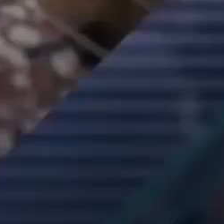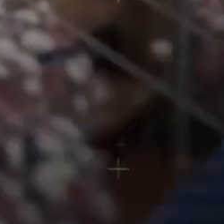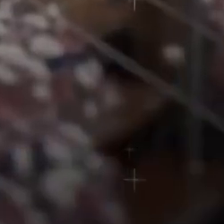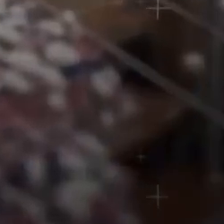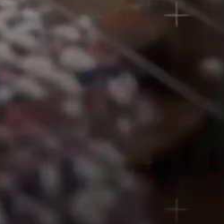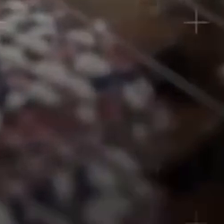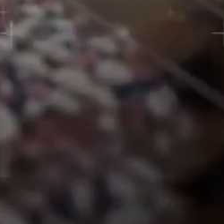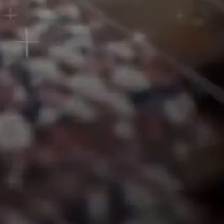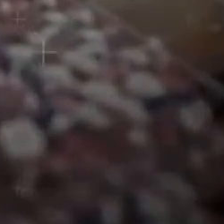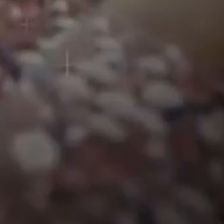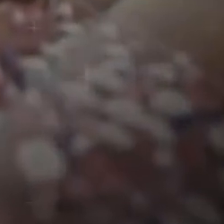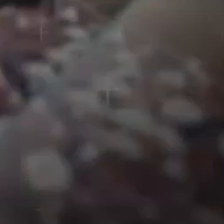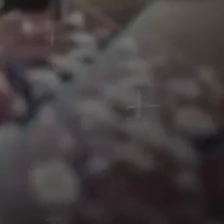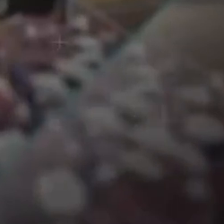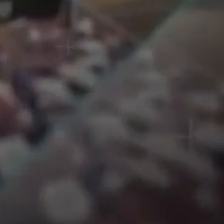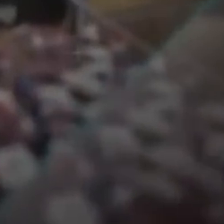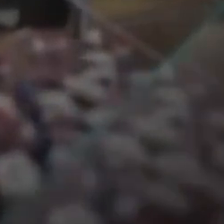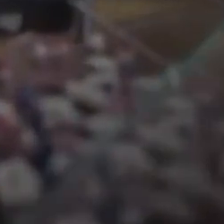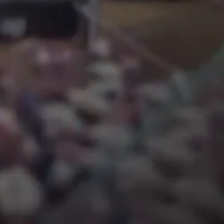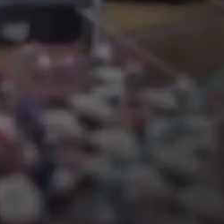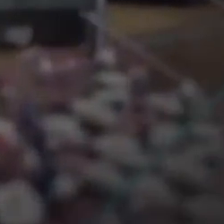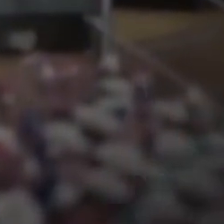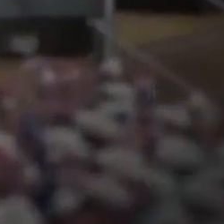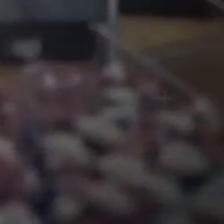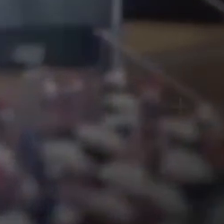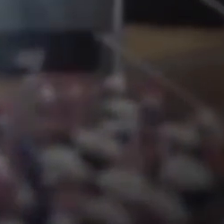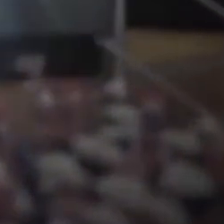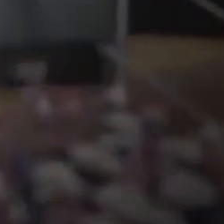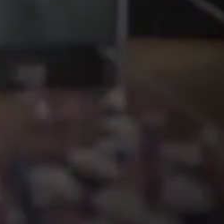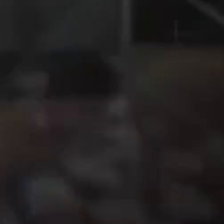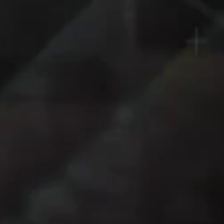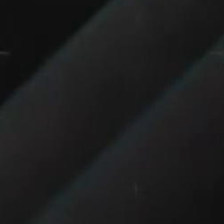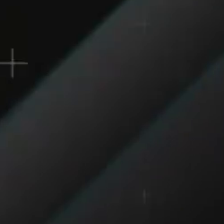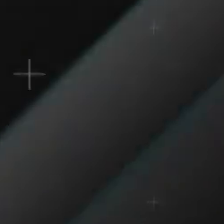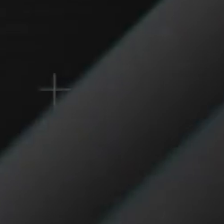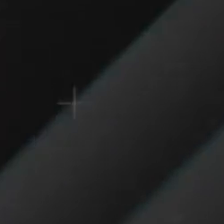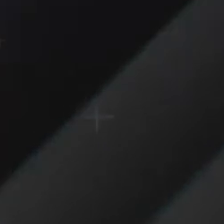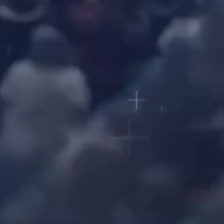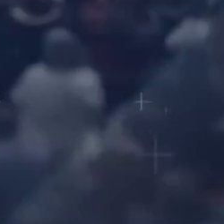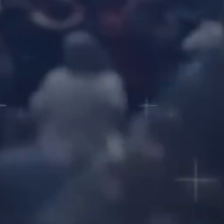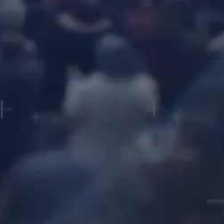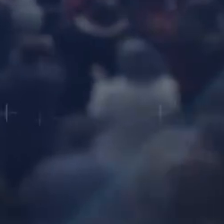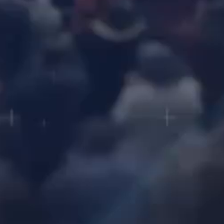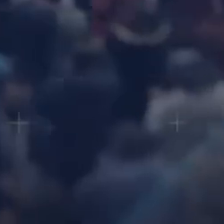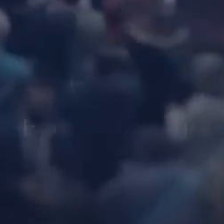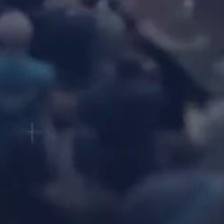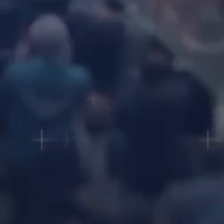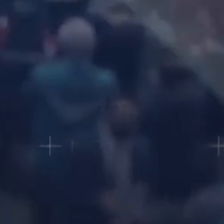desde el Auditorio de Iglesia de Cristo Ebenezer, Zona 5, en la ciudad de Guatemala.